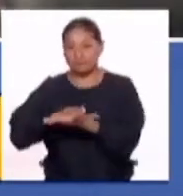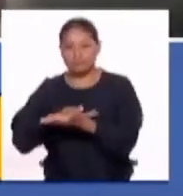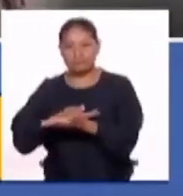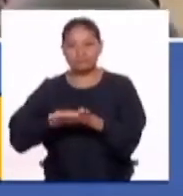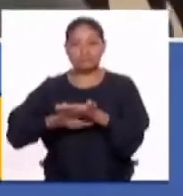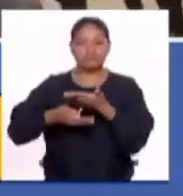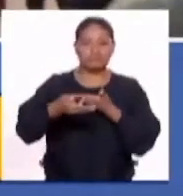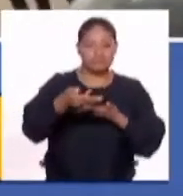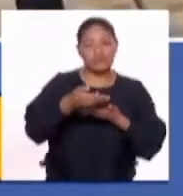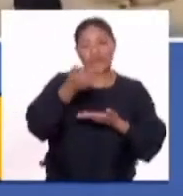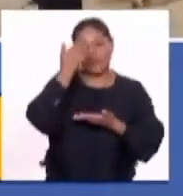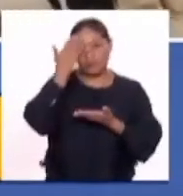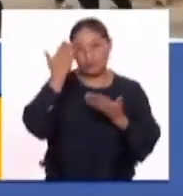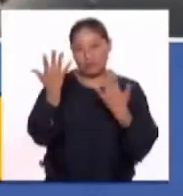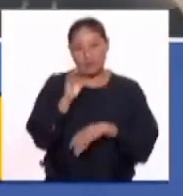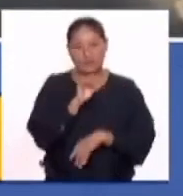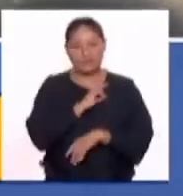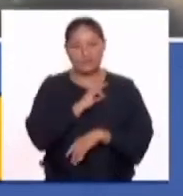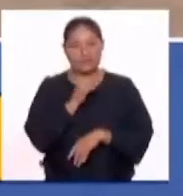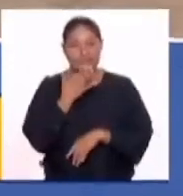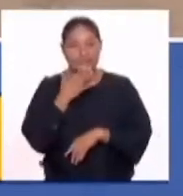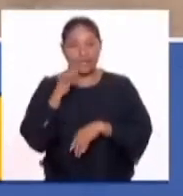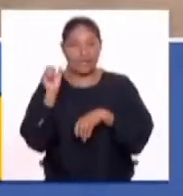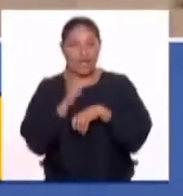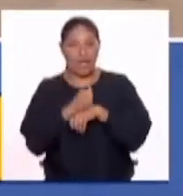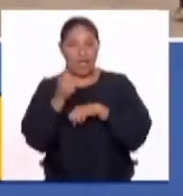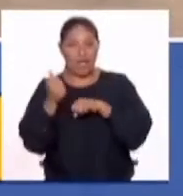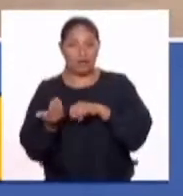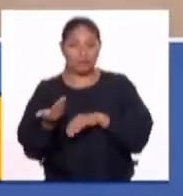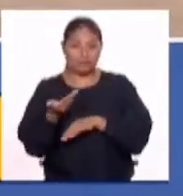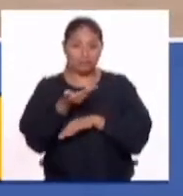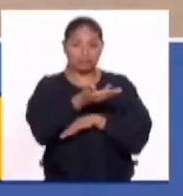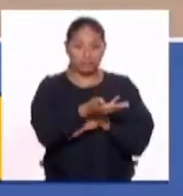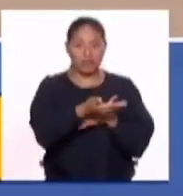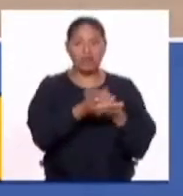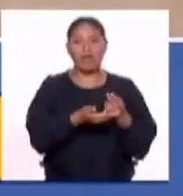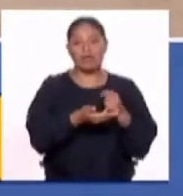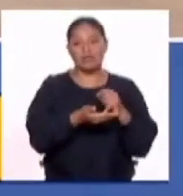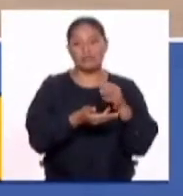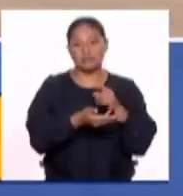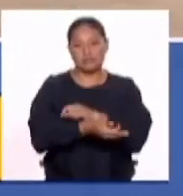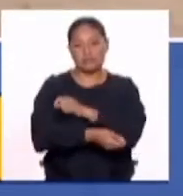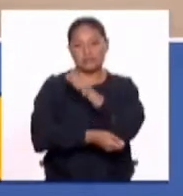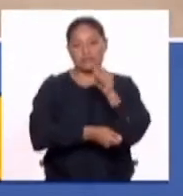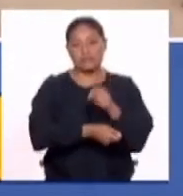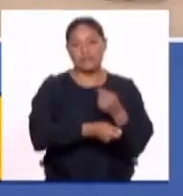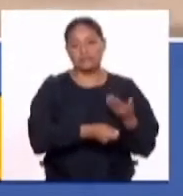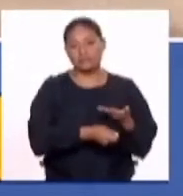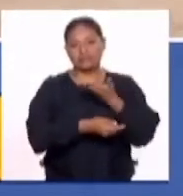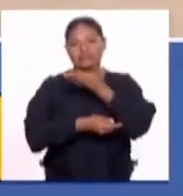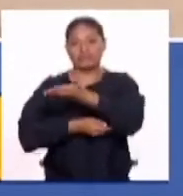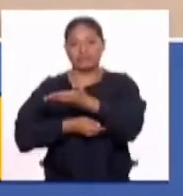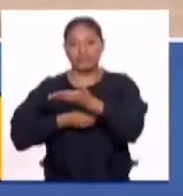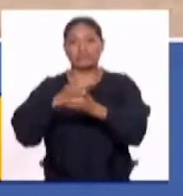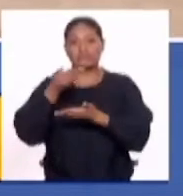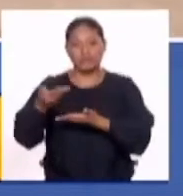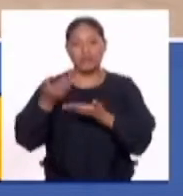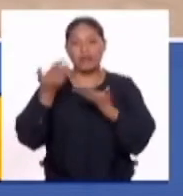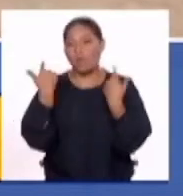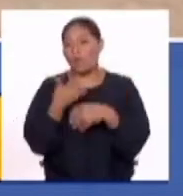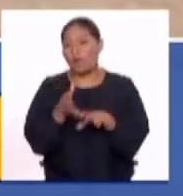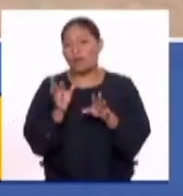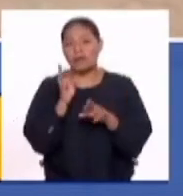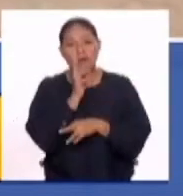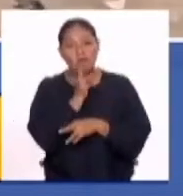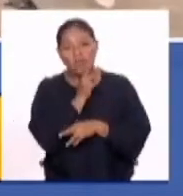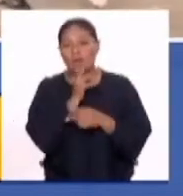de servicios. Recordemos que hay una oferta exportable que consume Chile, básicamente de servicios de salud, servicios de gastronomía, servicios